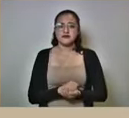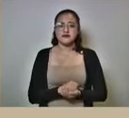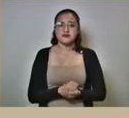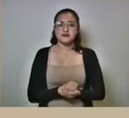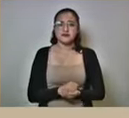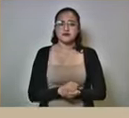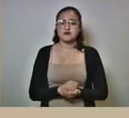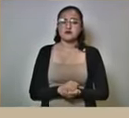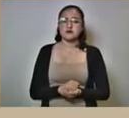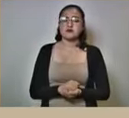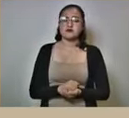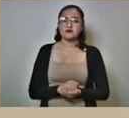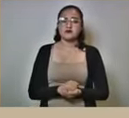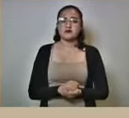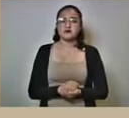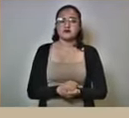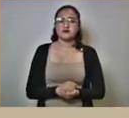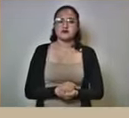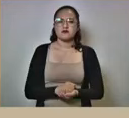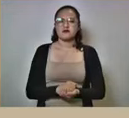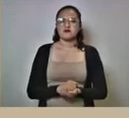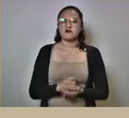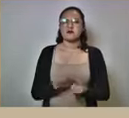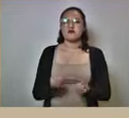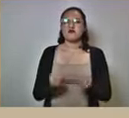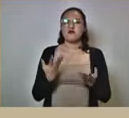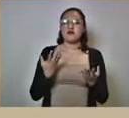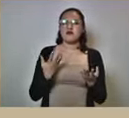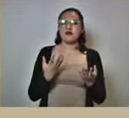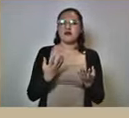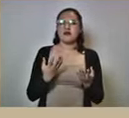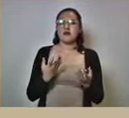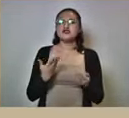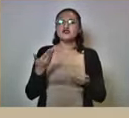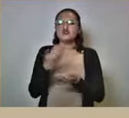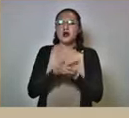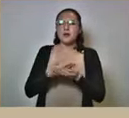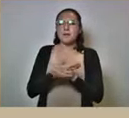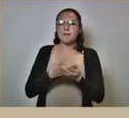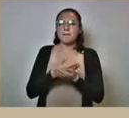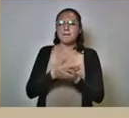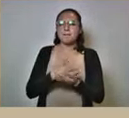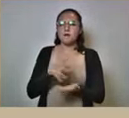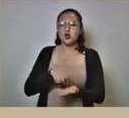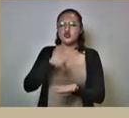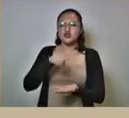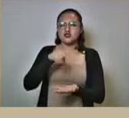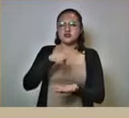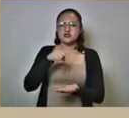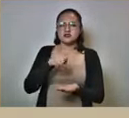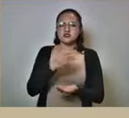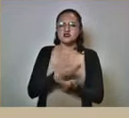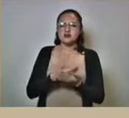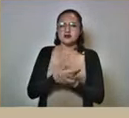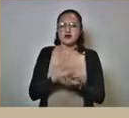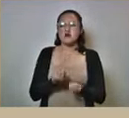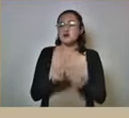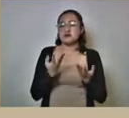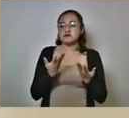Llevan no sé cuántos paquetes de pasta de sopa, ¿verdad? Pastas de